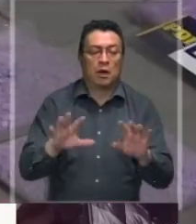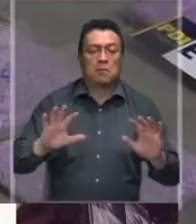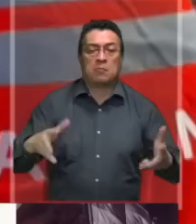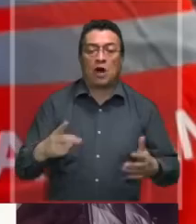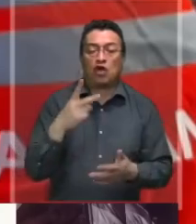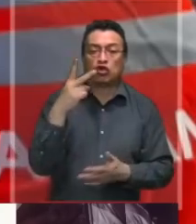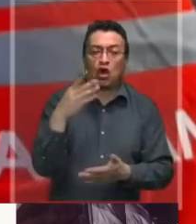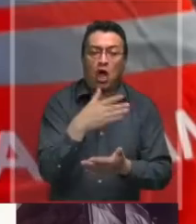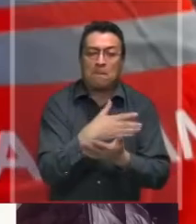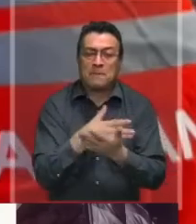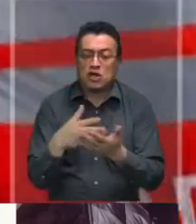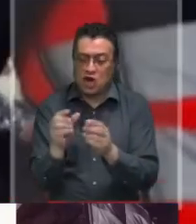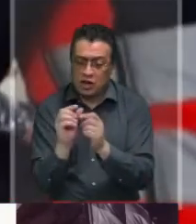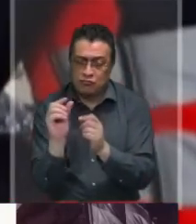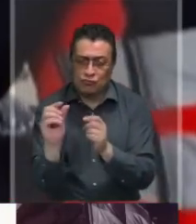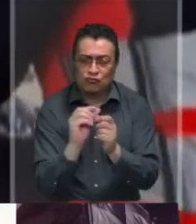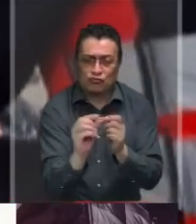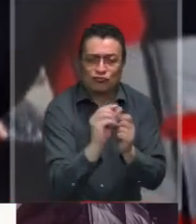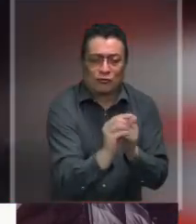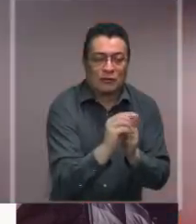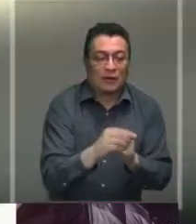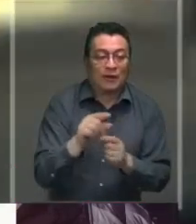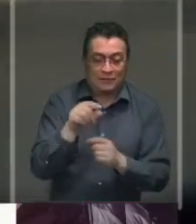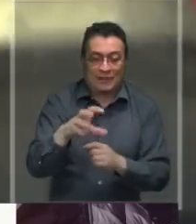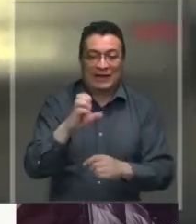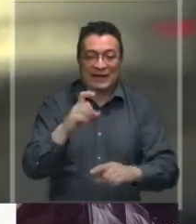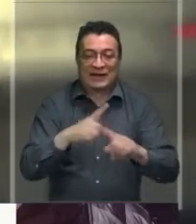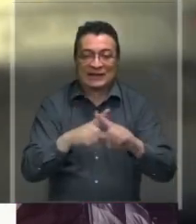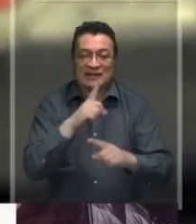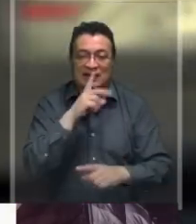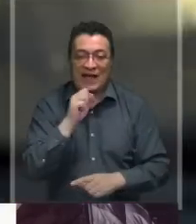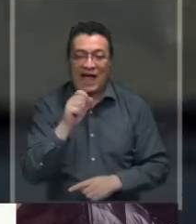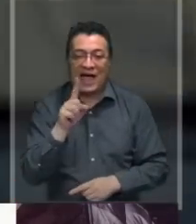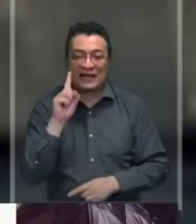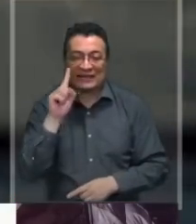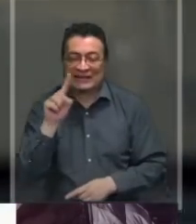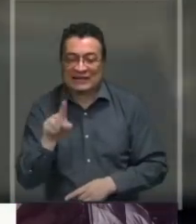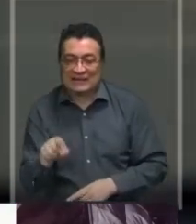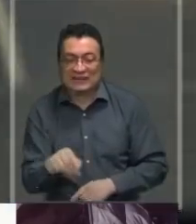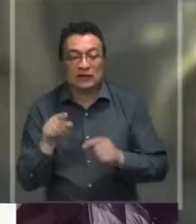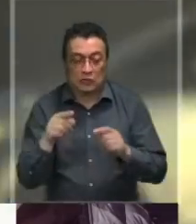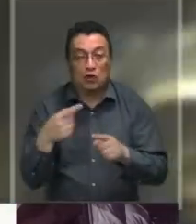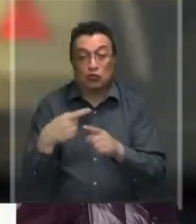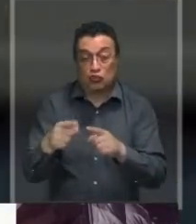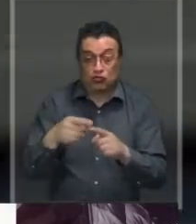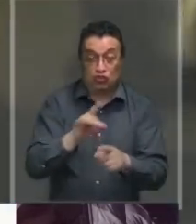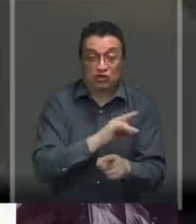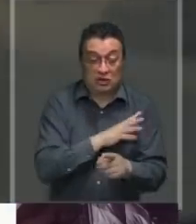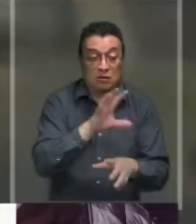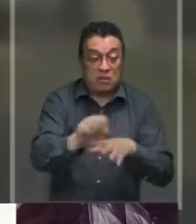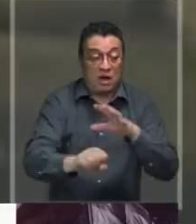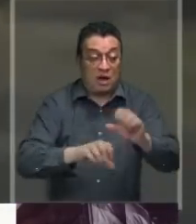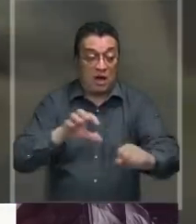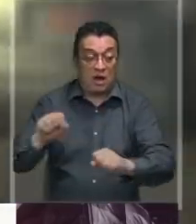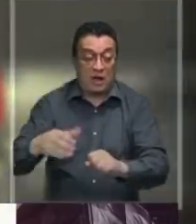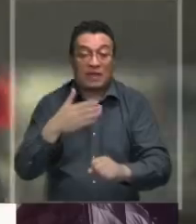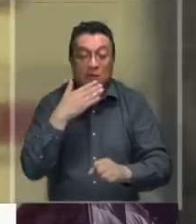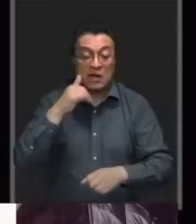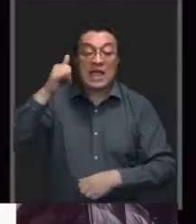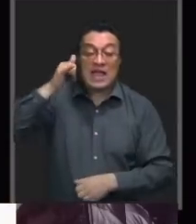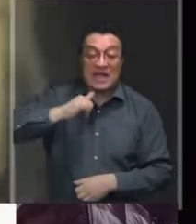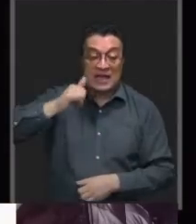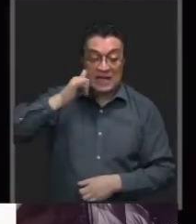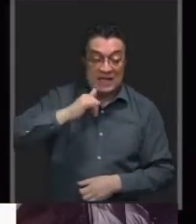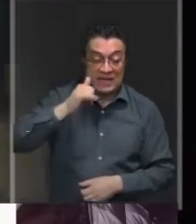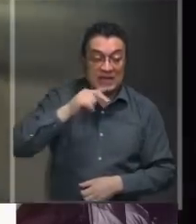2 millones de dosis de MDMA en distintos procedimientos en Chile. Y se registró también en Iquique